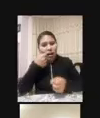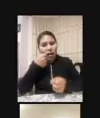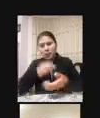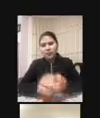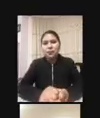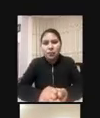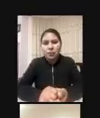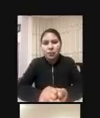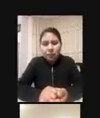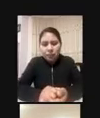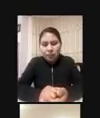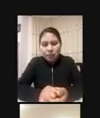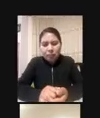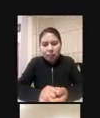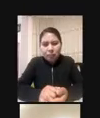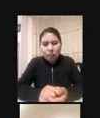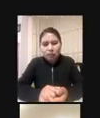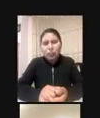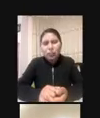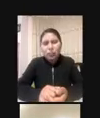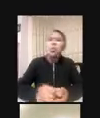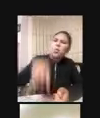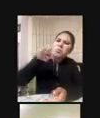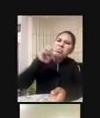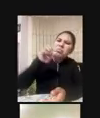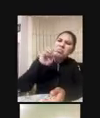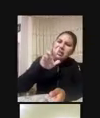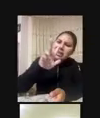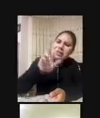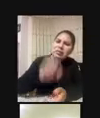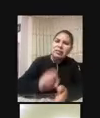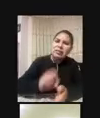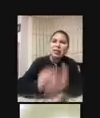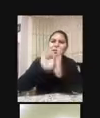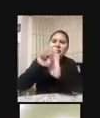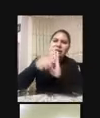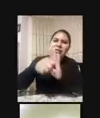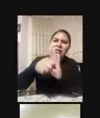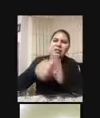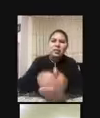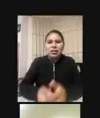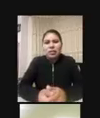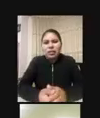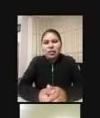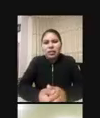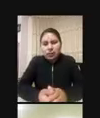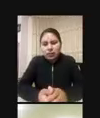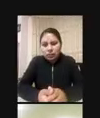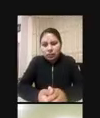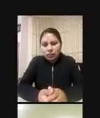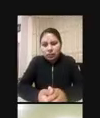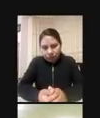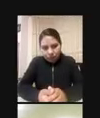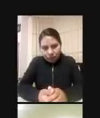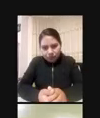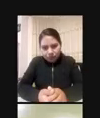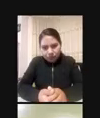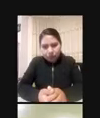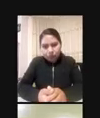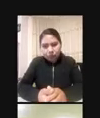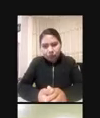esta técnica dure mucho tiempo, suficiente son 30 segundos. Estos pequeños hábitos que probablemente al principio al niño no le guste,